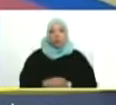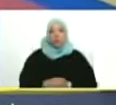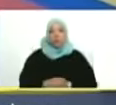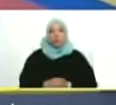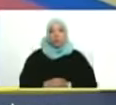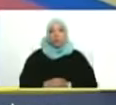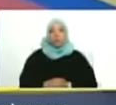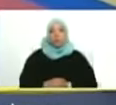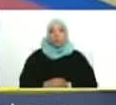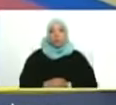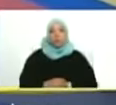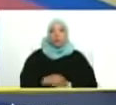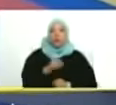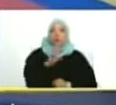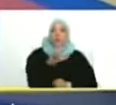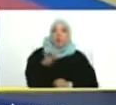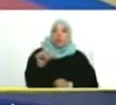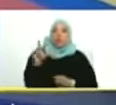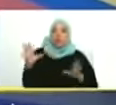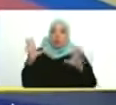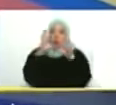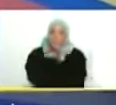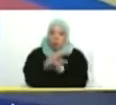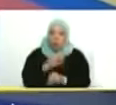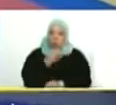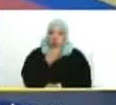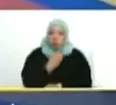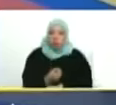cuando estén el 31 ahí en la nochecita.